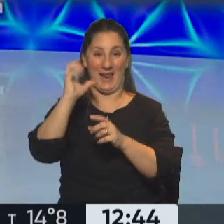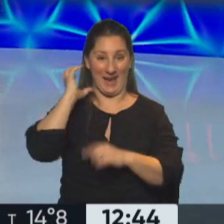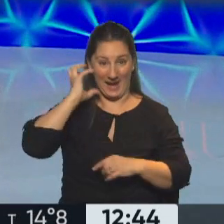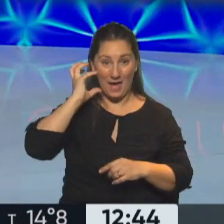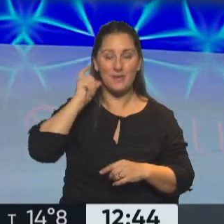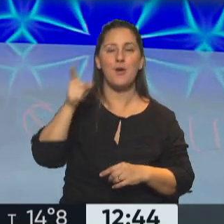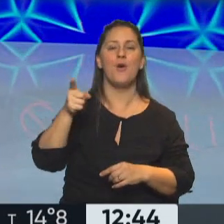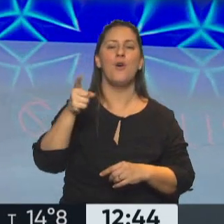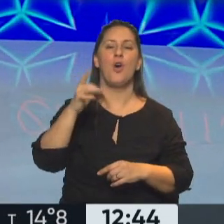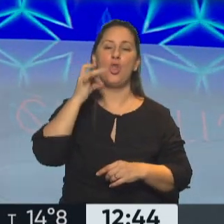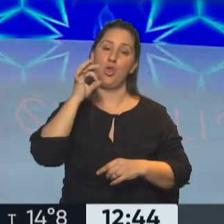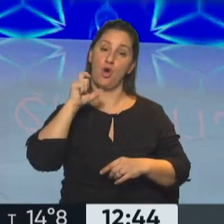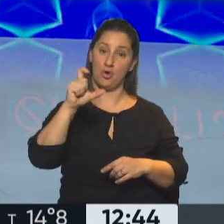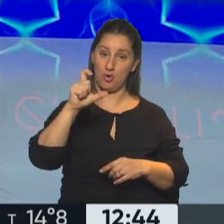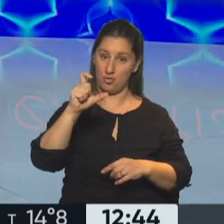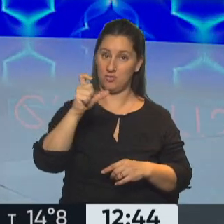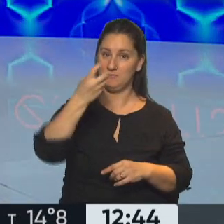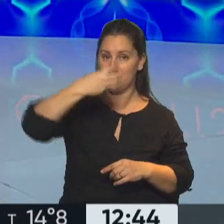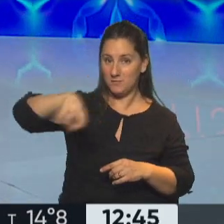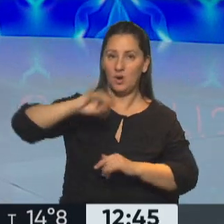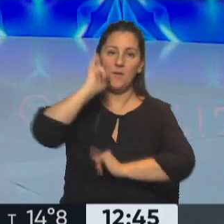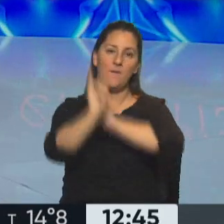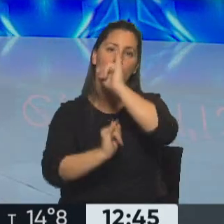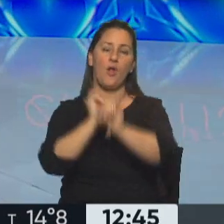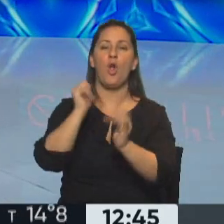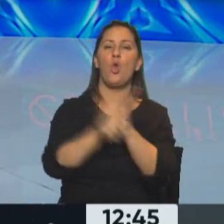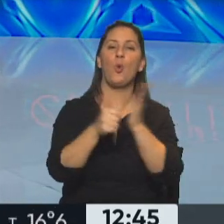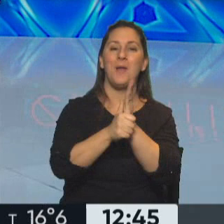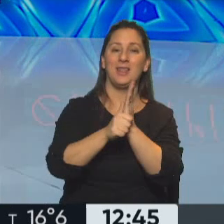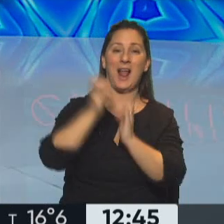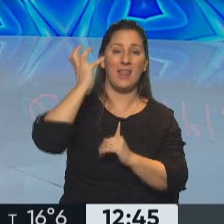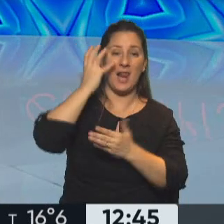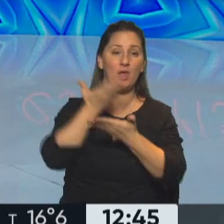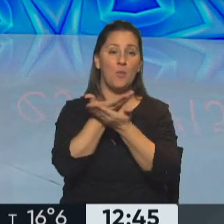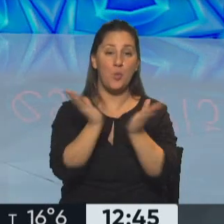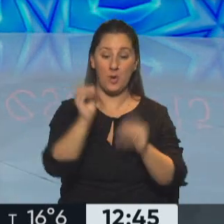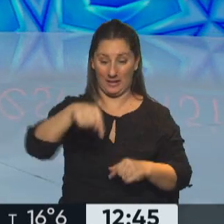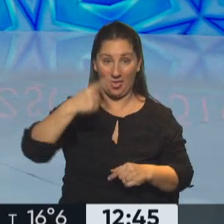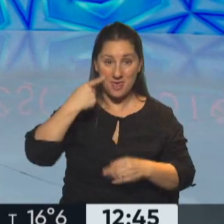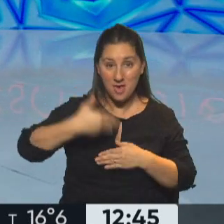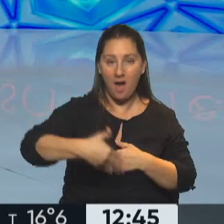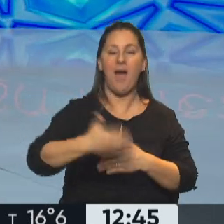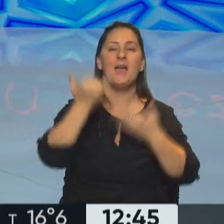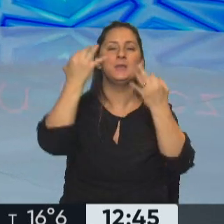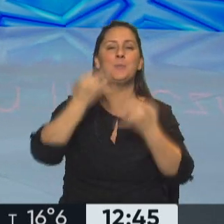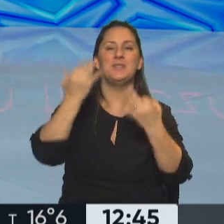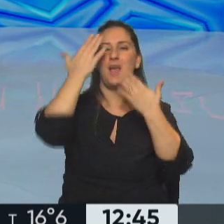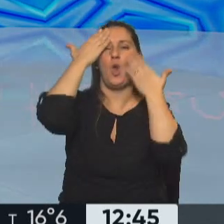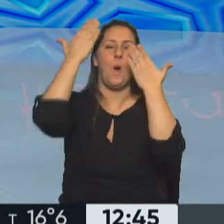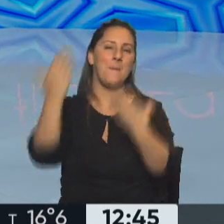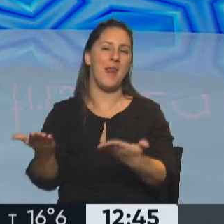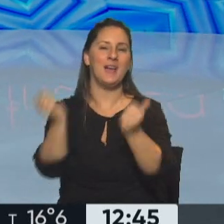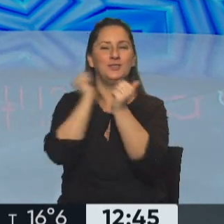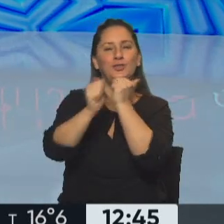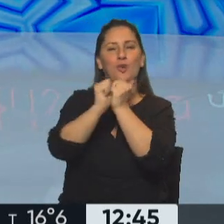en Nacional Doc, que es el espacio transmedia documental de la radio pública, están en estos días haciendo un homenaje, un recorrido por la